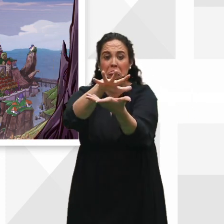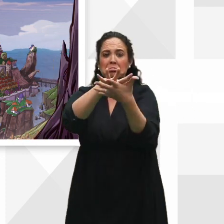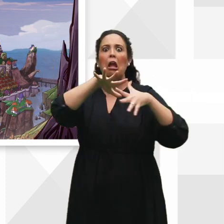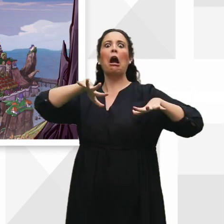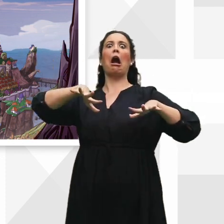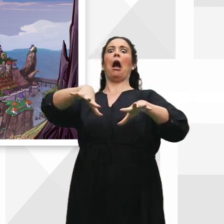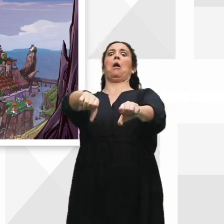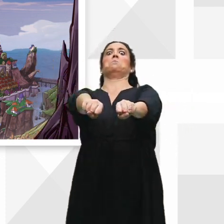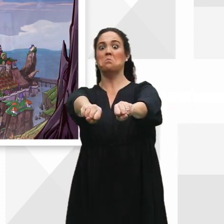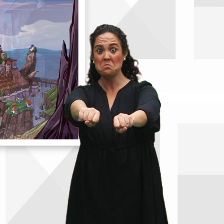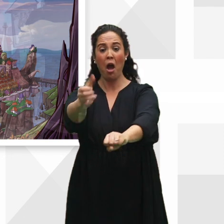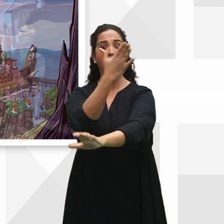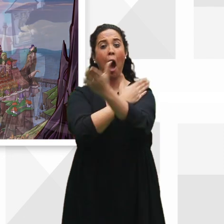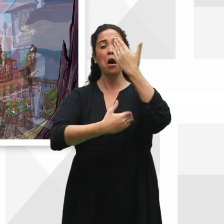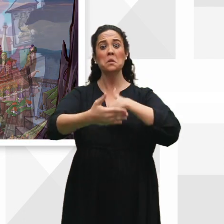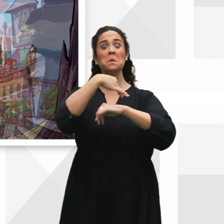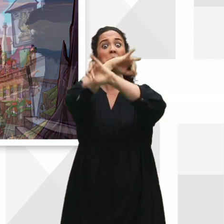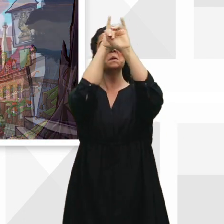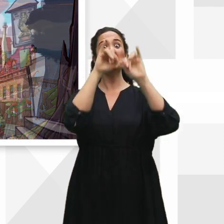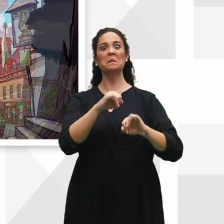entonces lleno de felicidad.